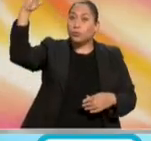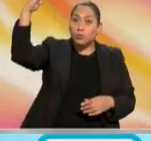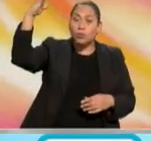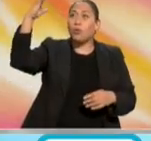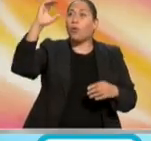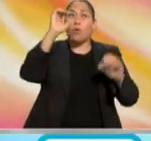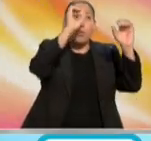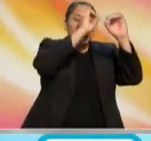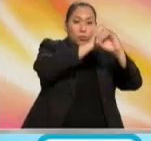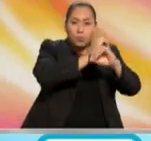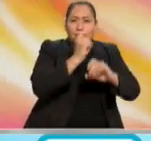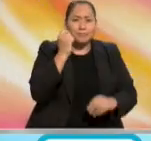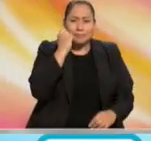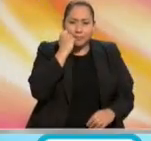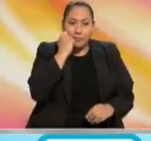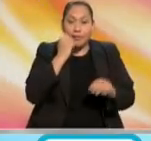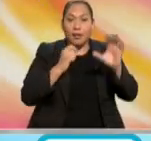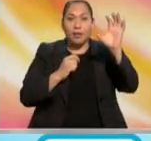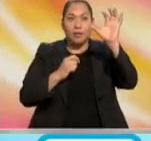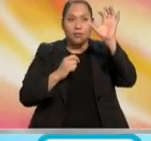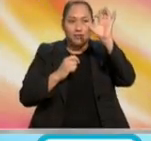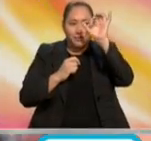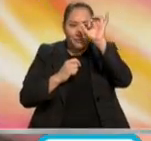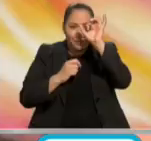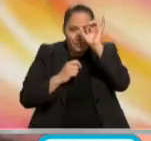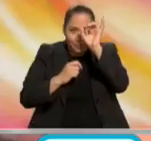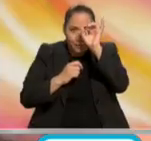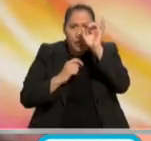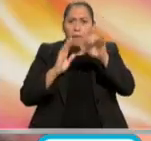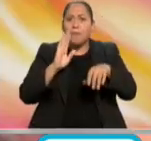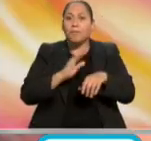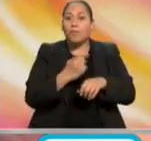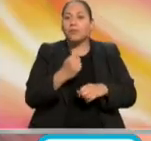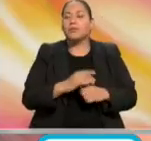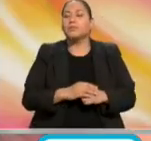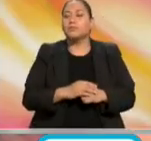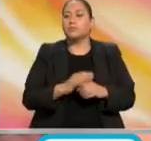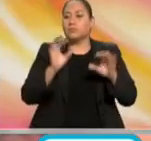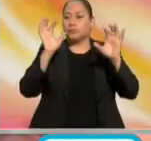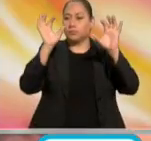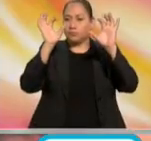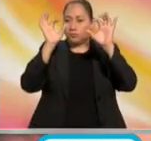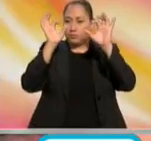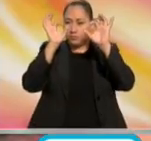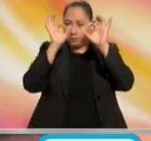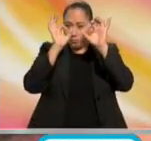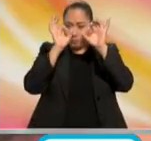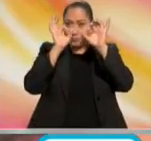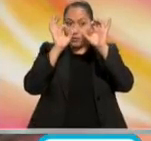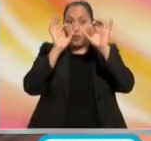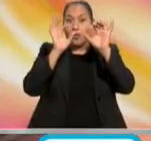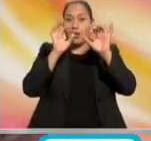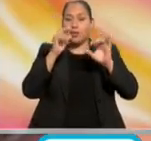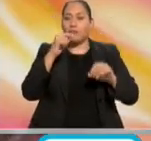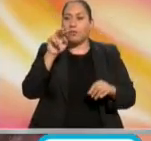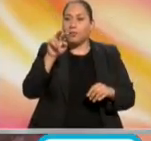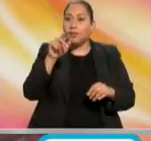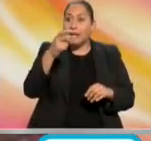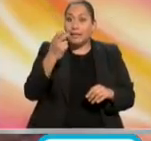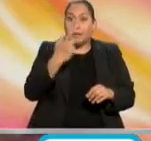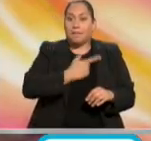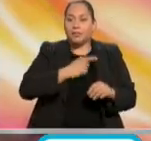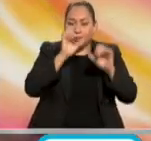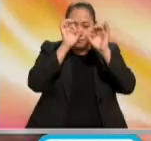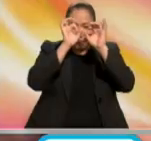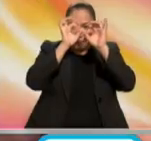esté dando los ojos, se dilata tu pupila. ¿Por qué? Porque es como si dijera que entre más de esto que estoy viendo que me gusta,